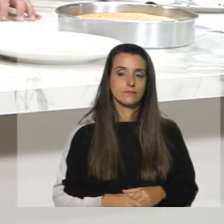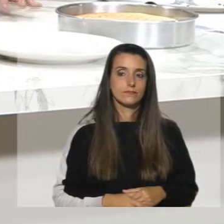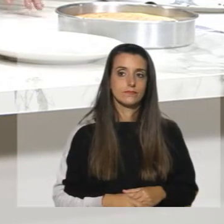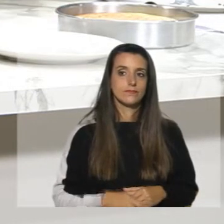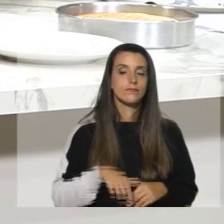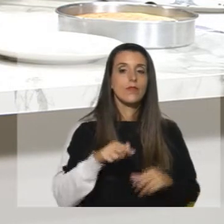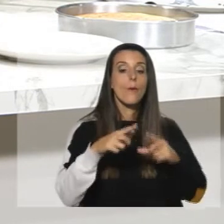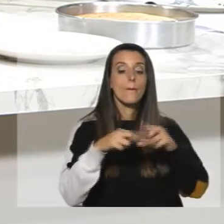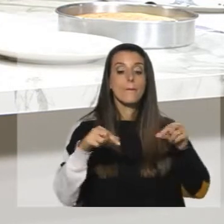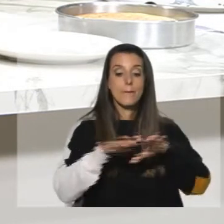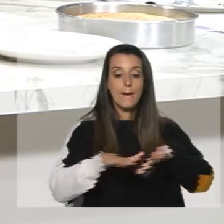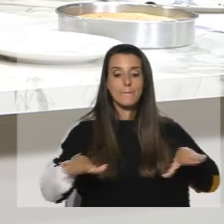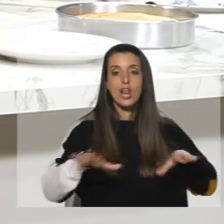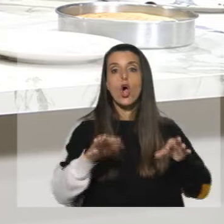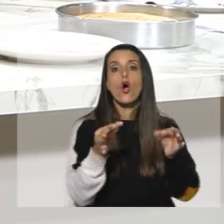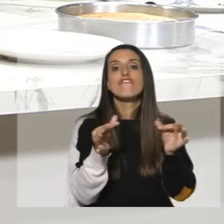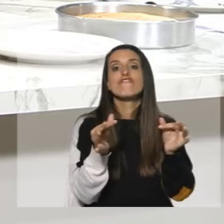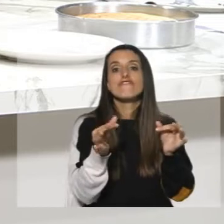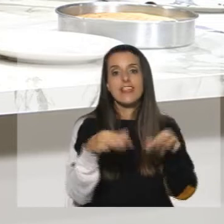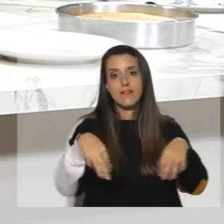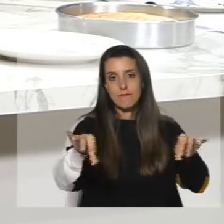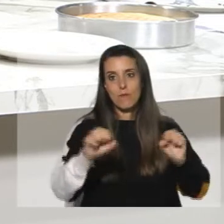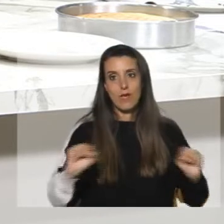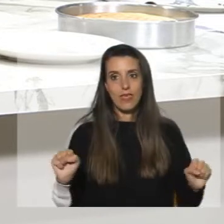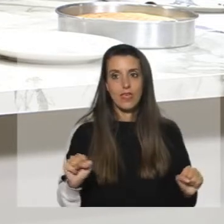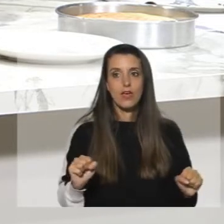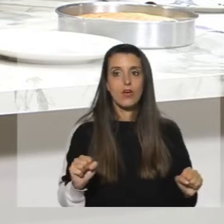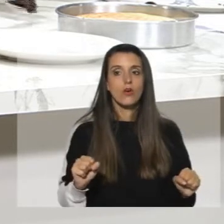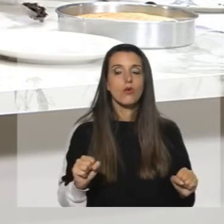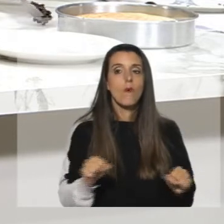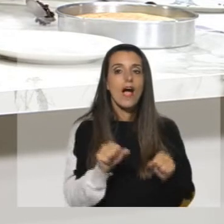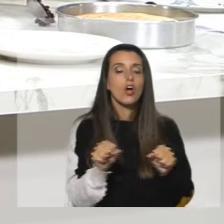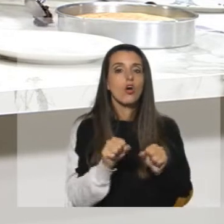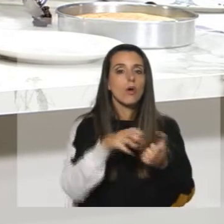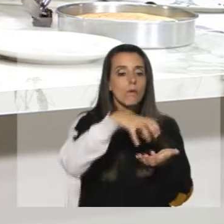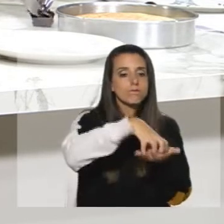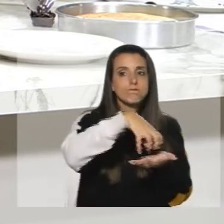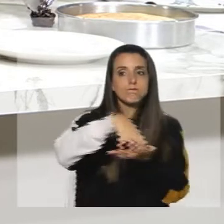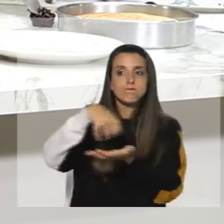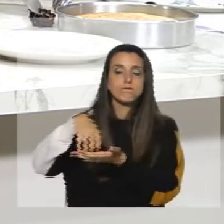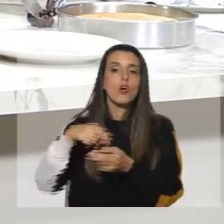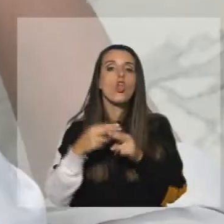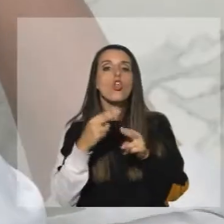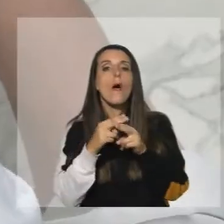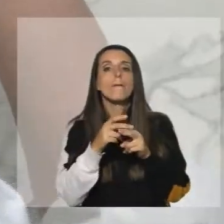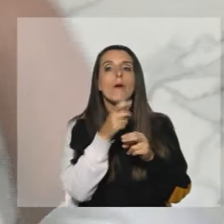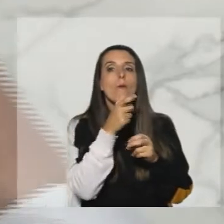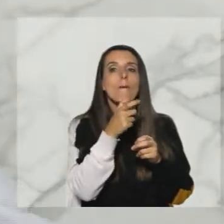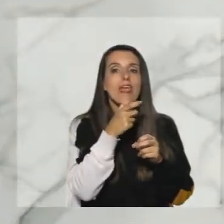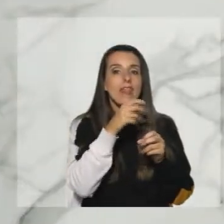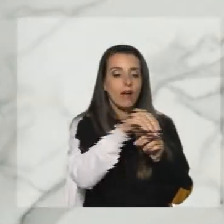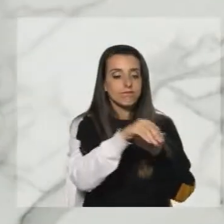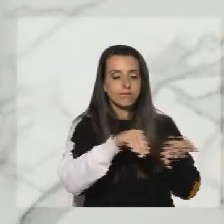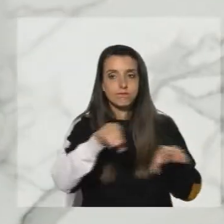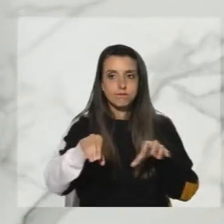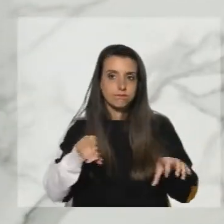acá un papel, o puede ser nylon también para que no pegue. Y lo que hago es formar rocas. Por eso son rocosos. Claro. Así.